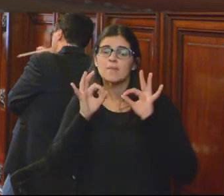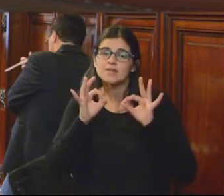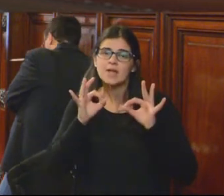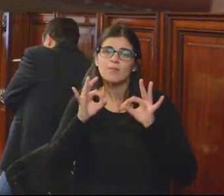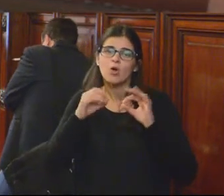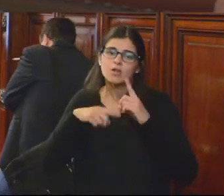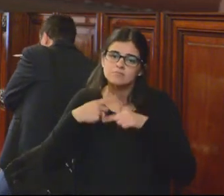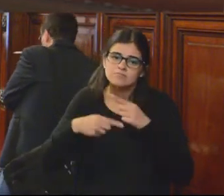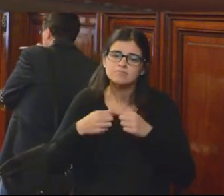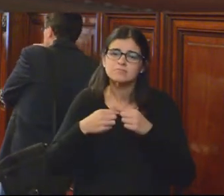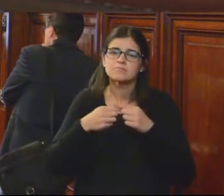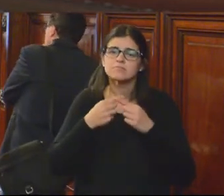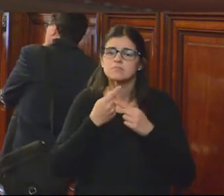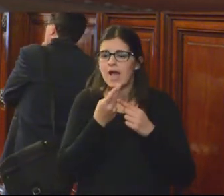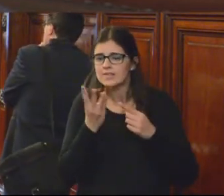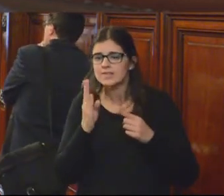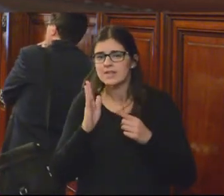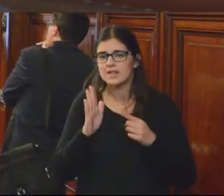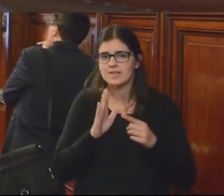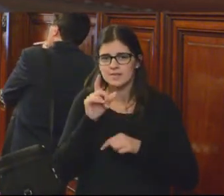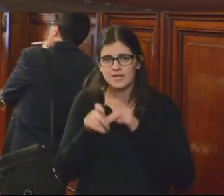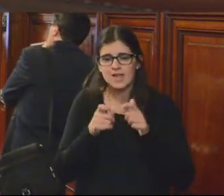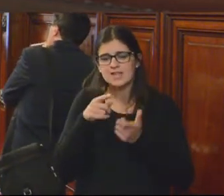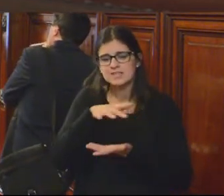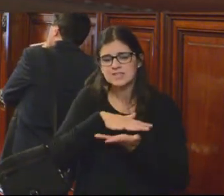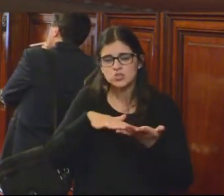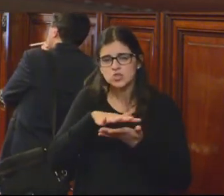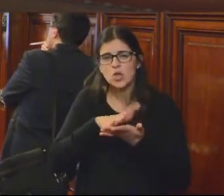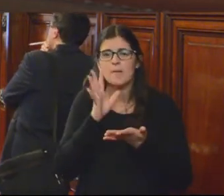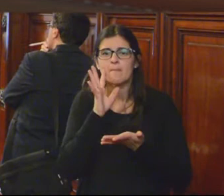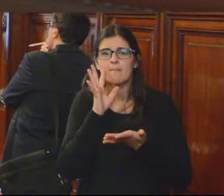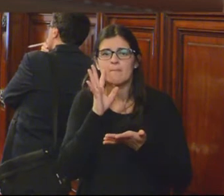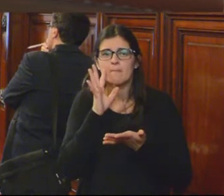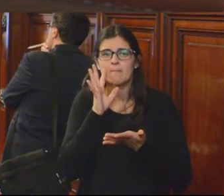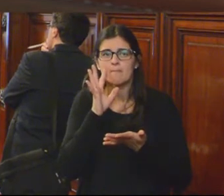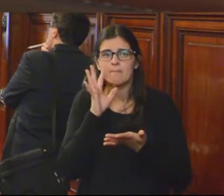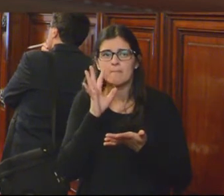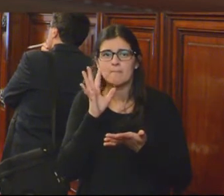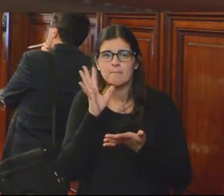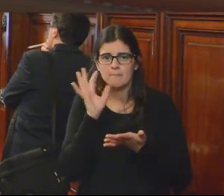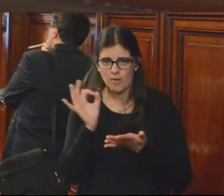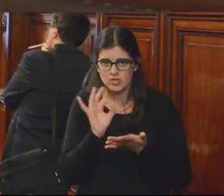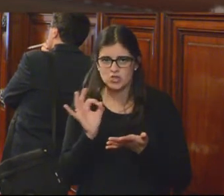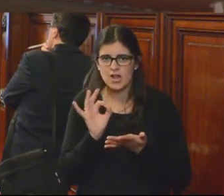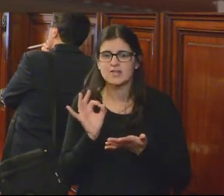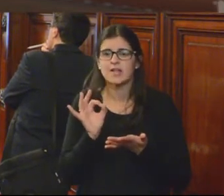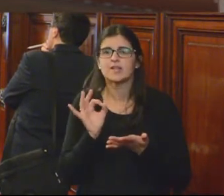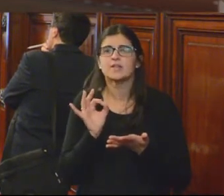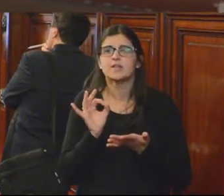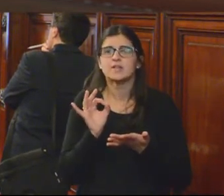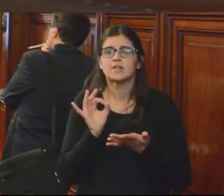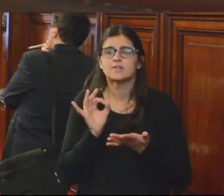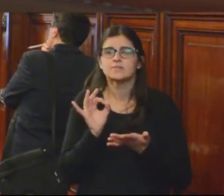persistencia de un alto número de ellos y ellas en situación de de provisionalidad y que